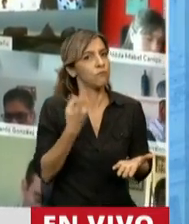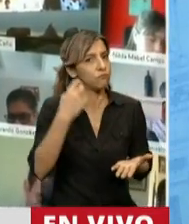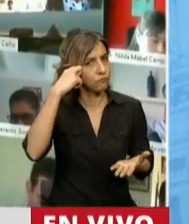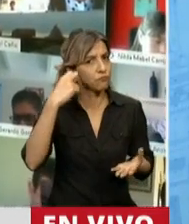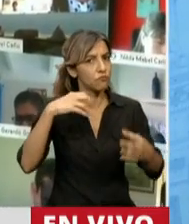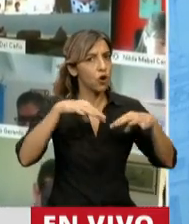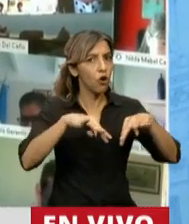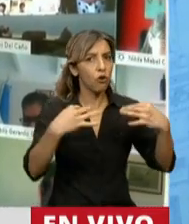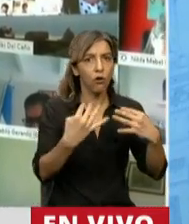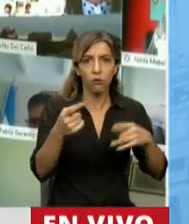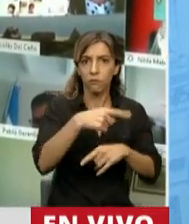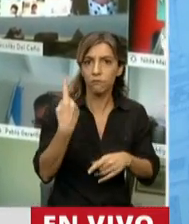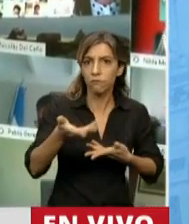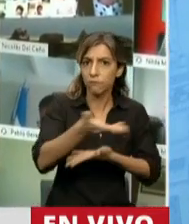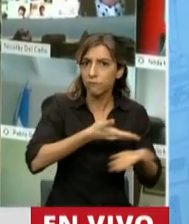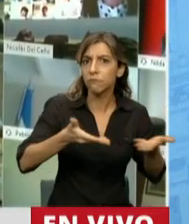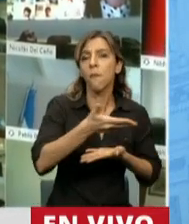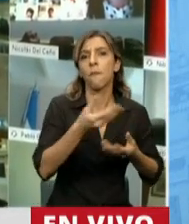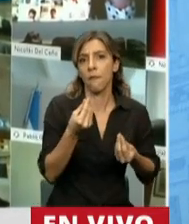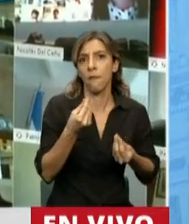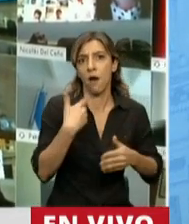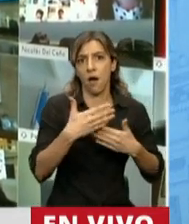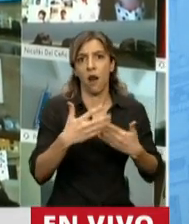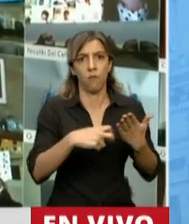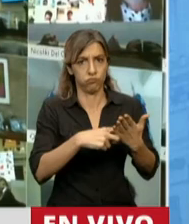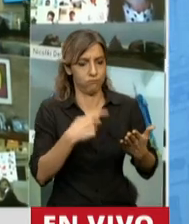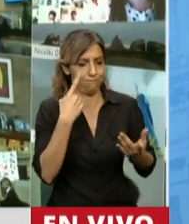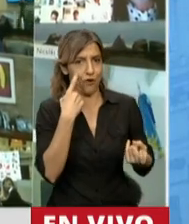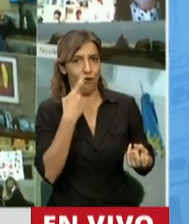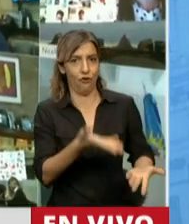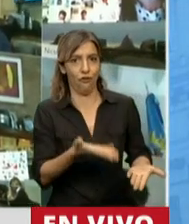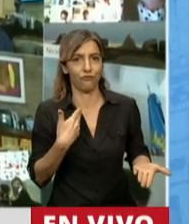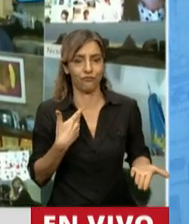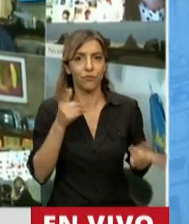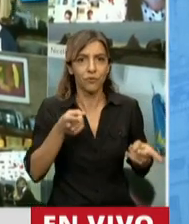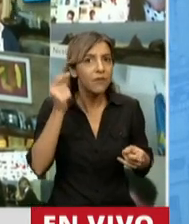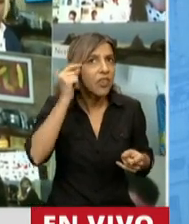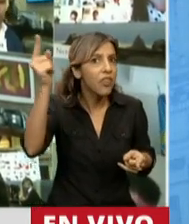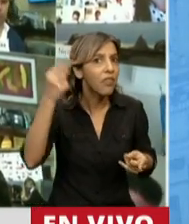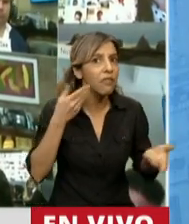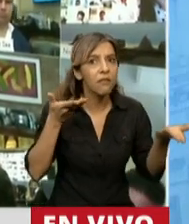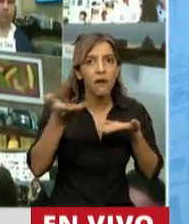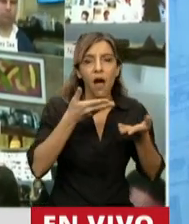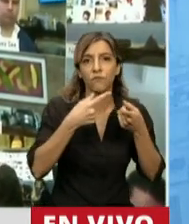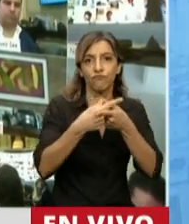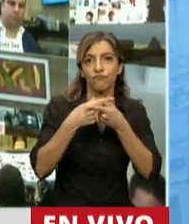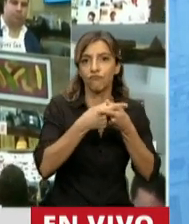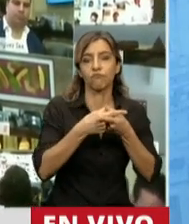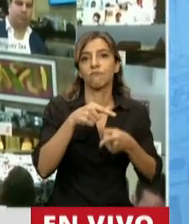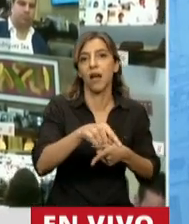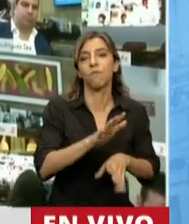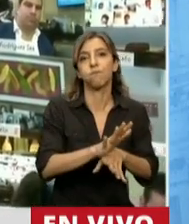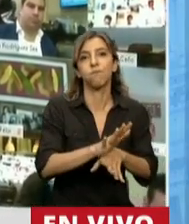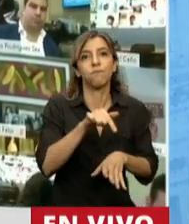es colaboración, es el lugar donde se debaten las ideas y es el lugar donde están representadas